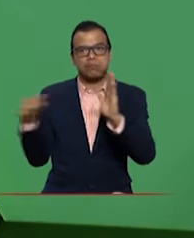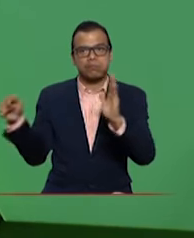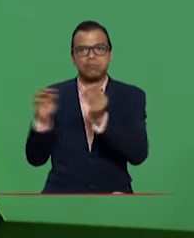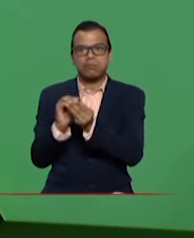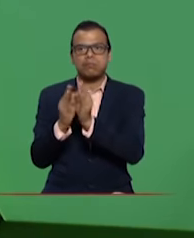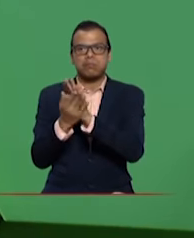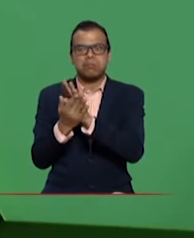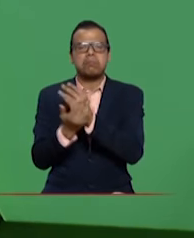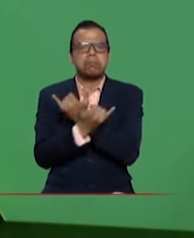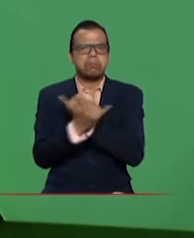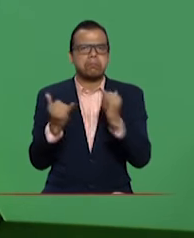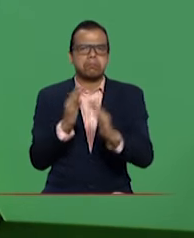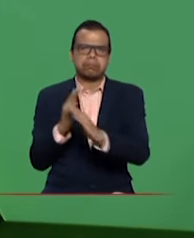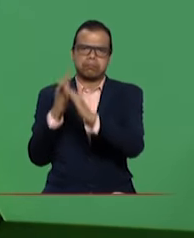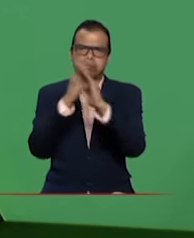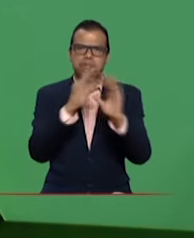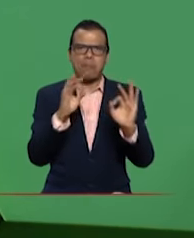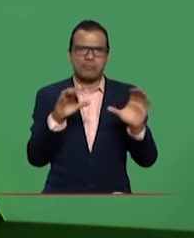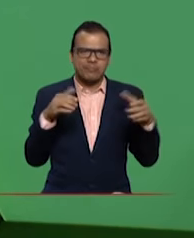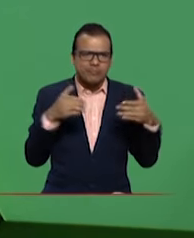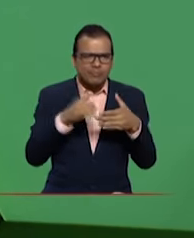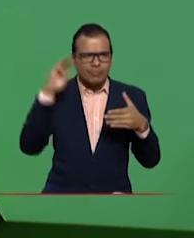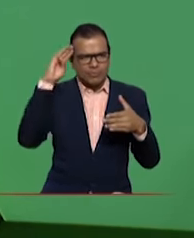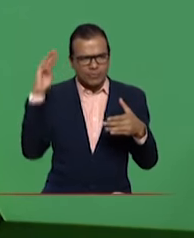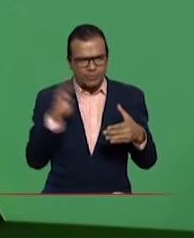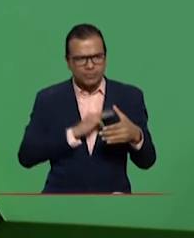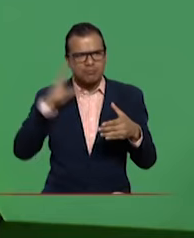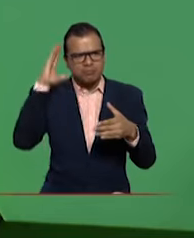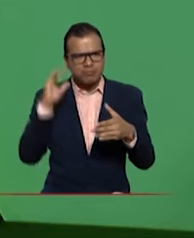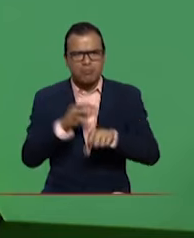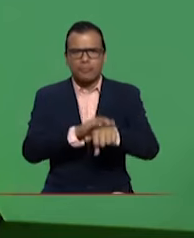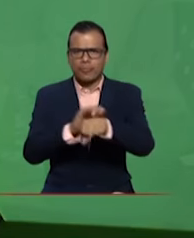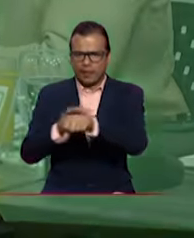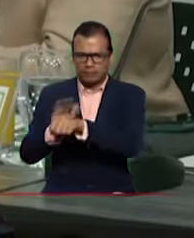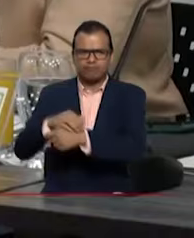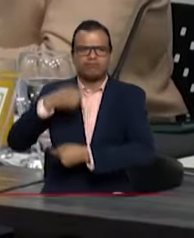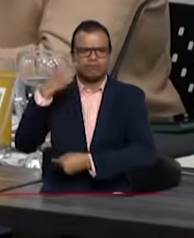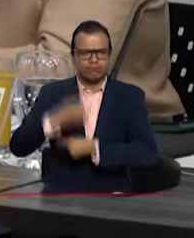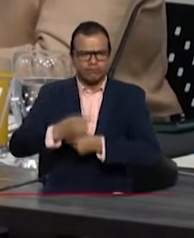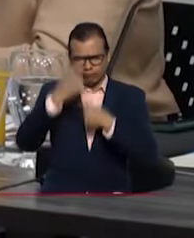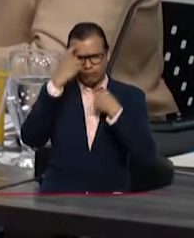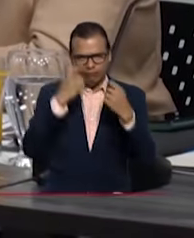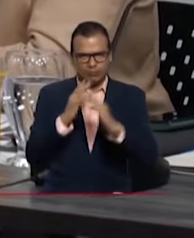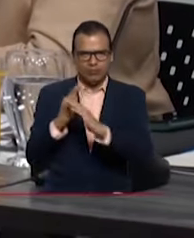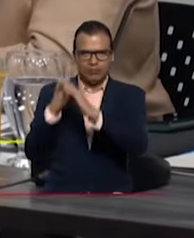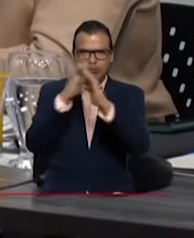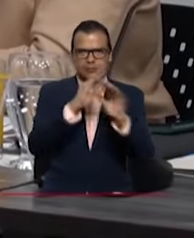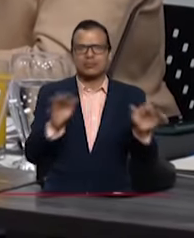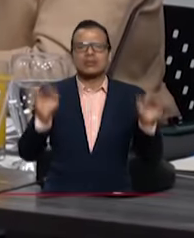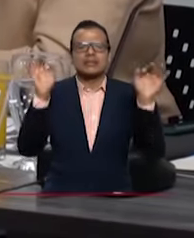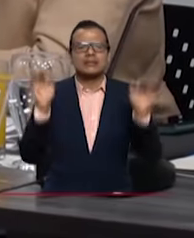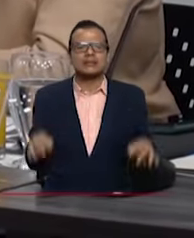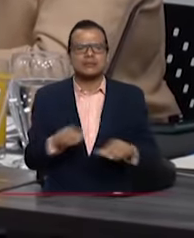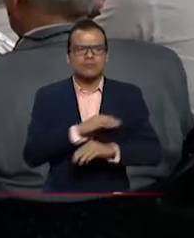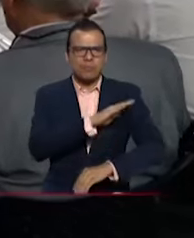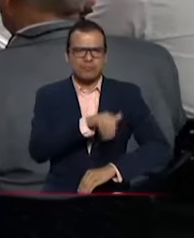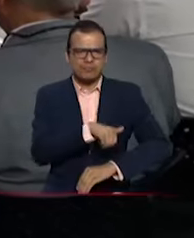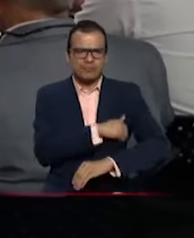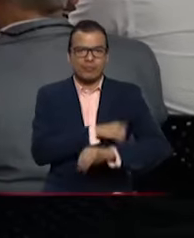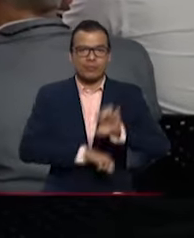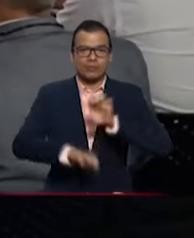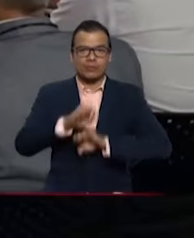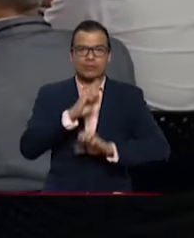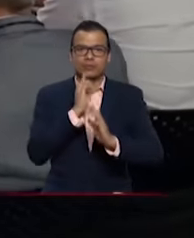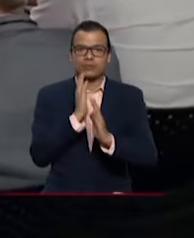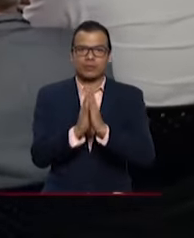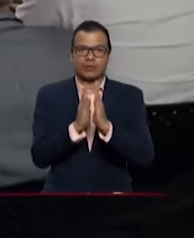parte de tranquilidad para Cali y zonas como la costa pacífica. El ministro de Defensa, Iván Velásquez, confirmó que al Valle